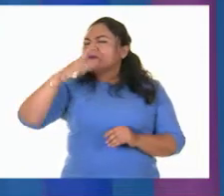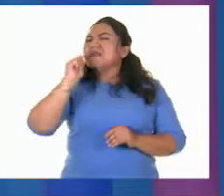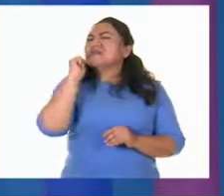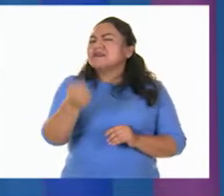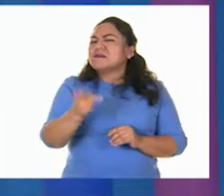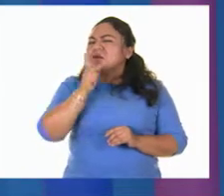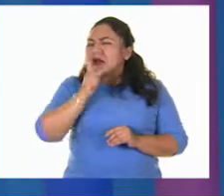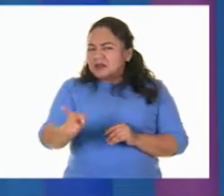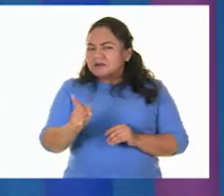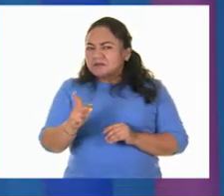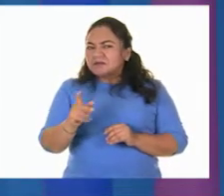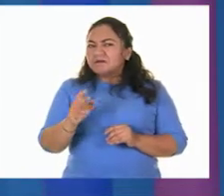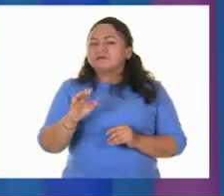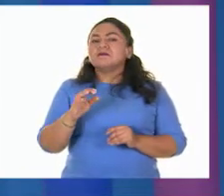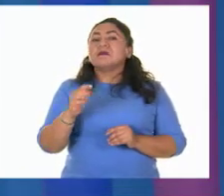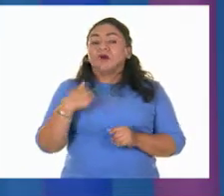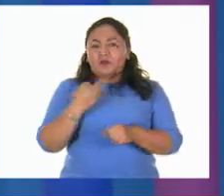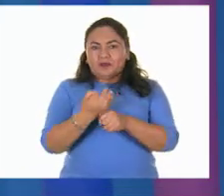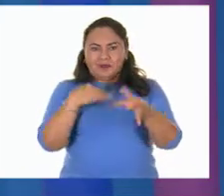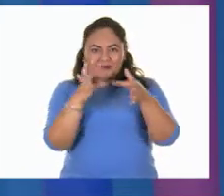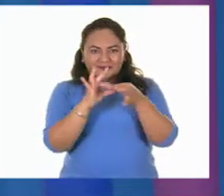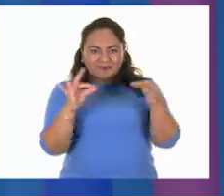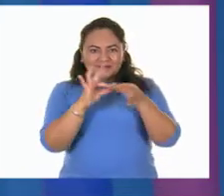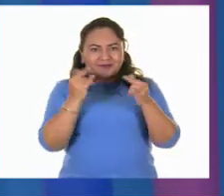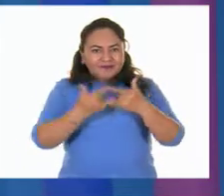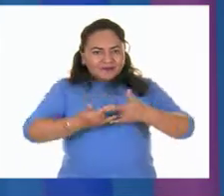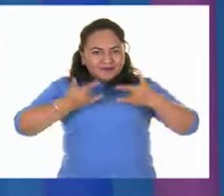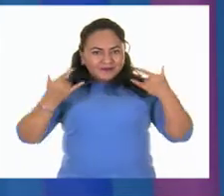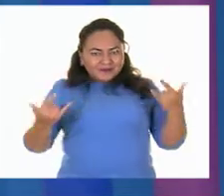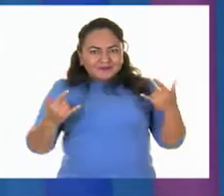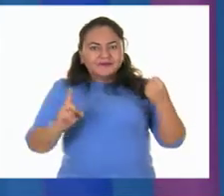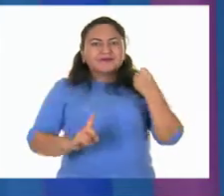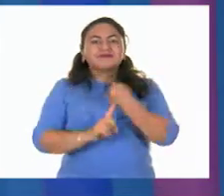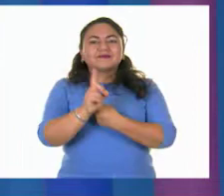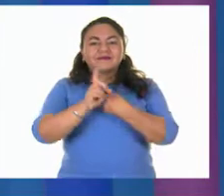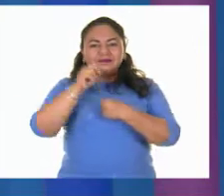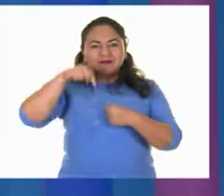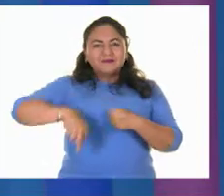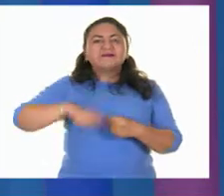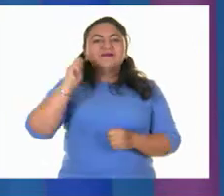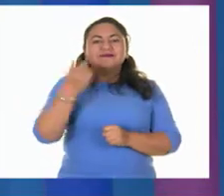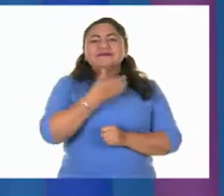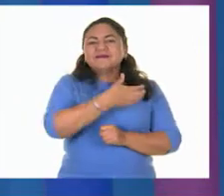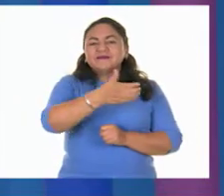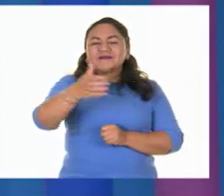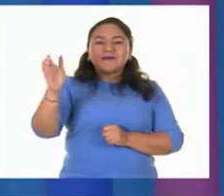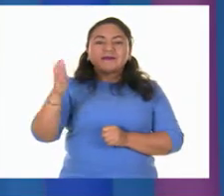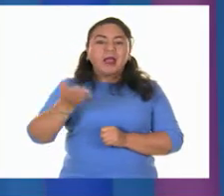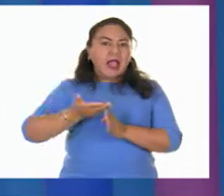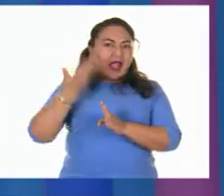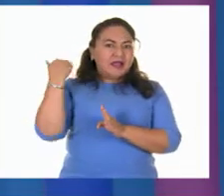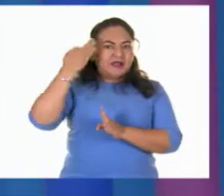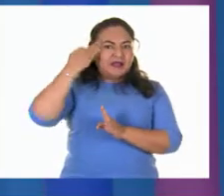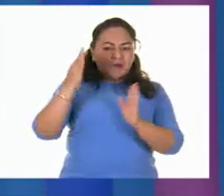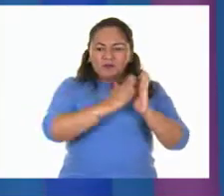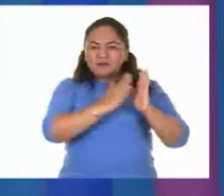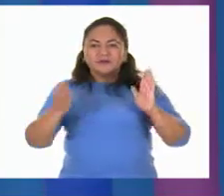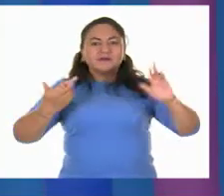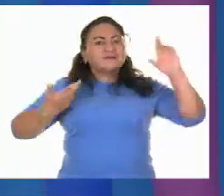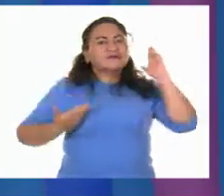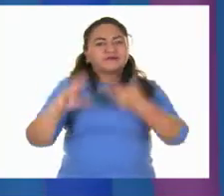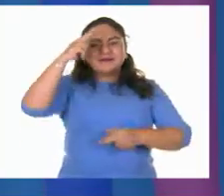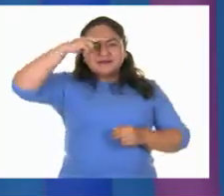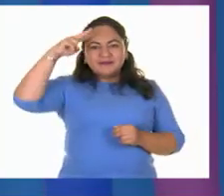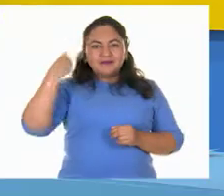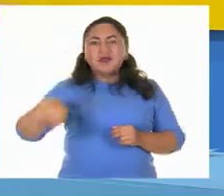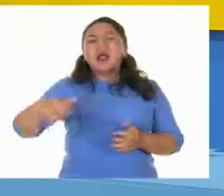hablando, ya que hemos hablado de la historia del problema agrario en México desde que entramos al periodo de la Revolución